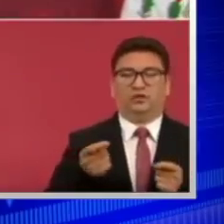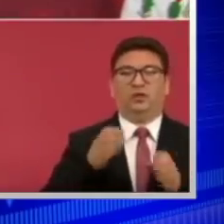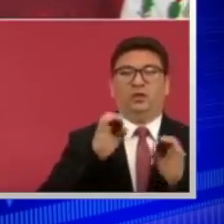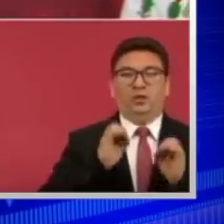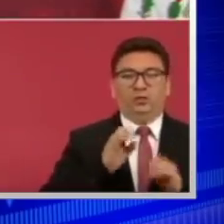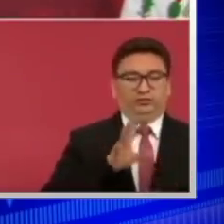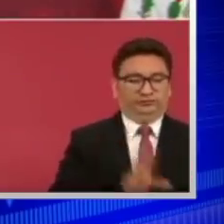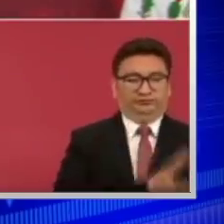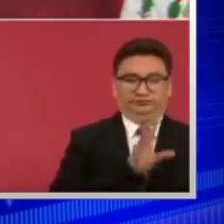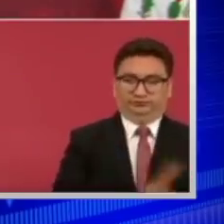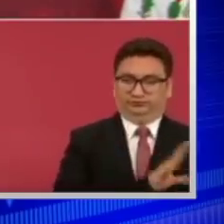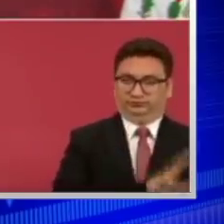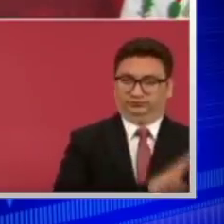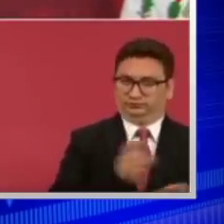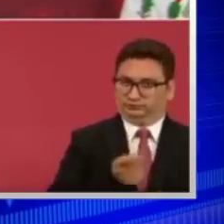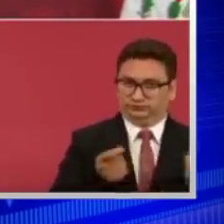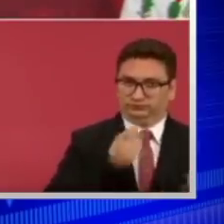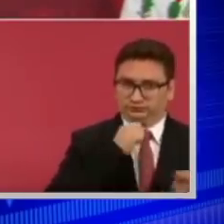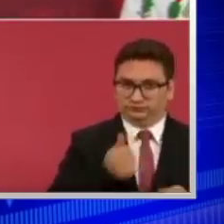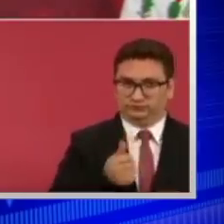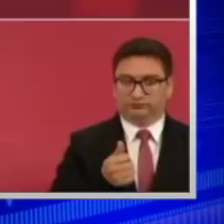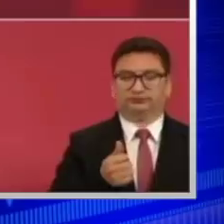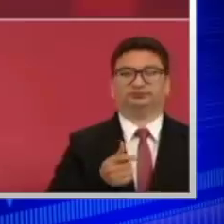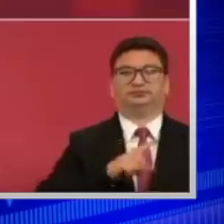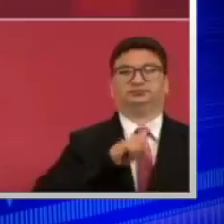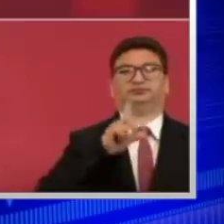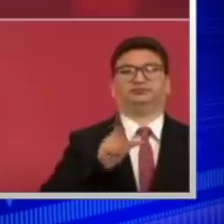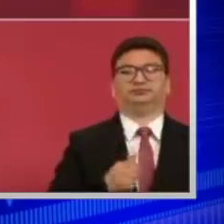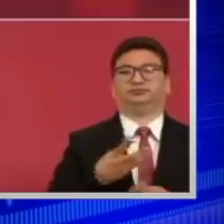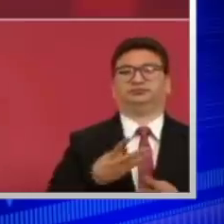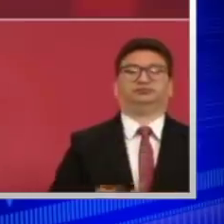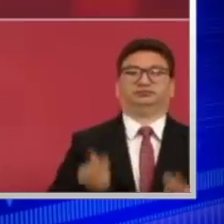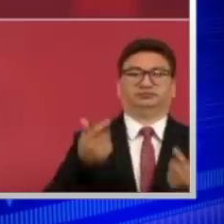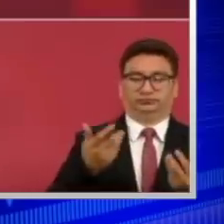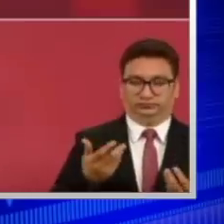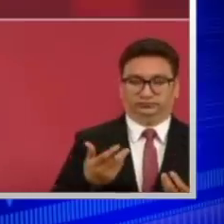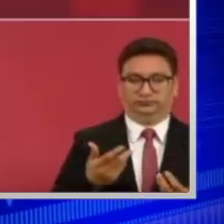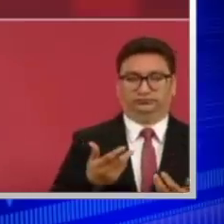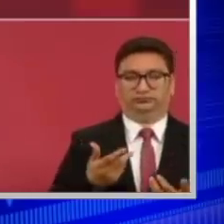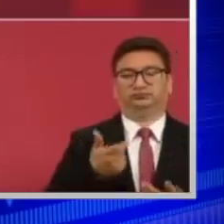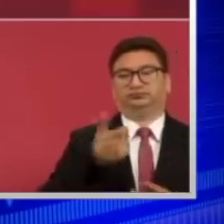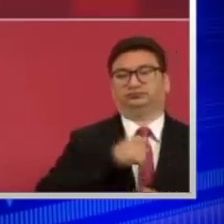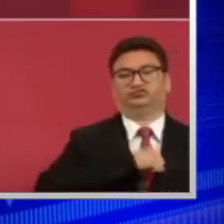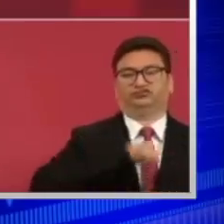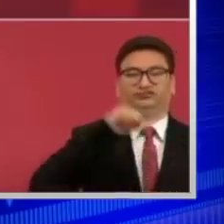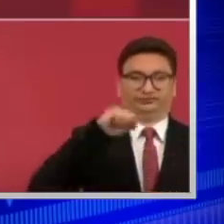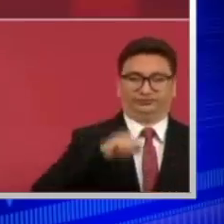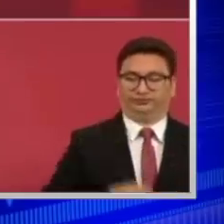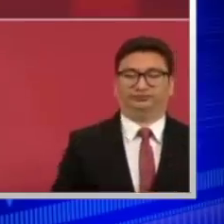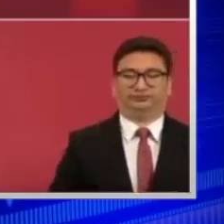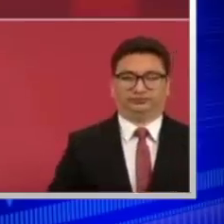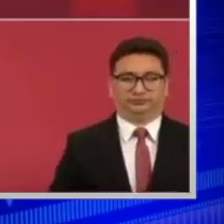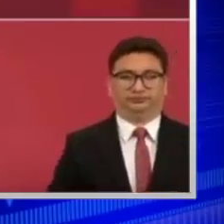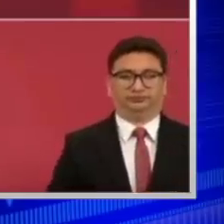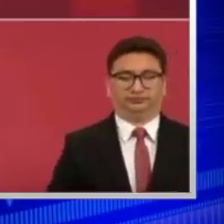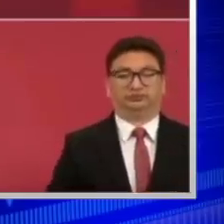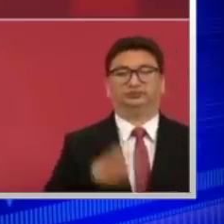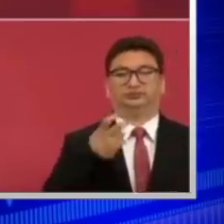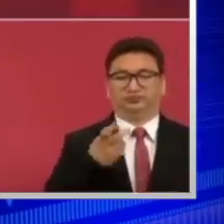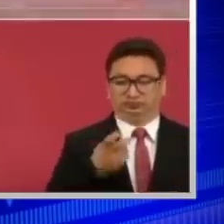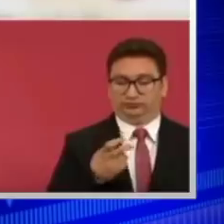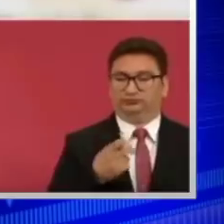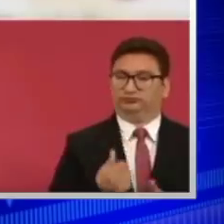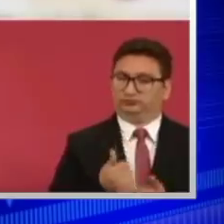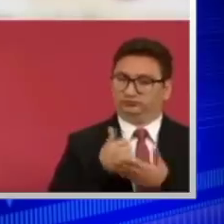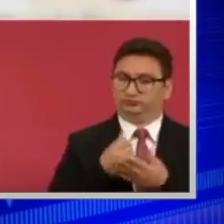eléctrica se va todo a las nubes Entonces nos ayuda